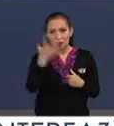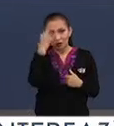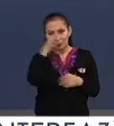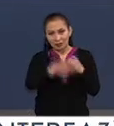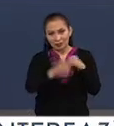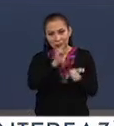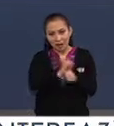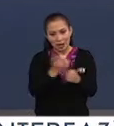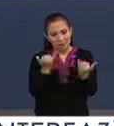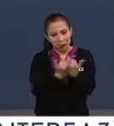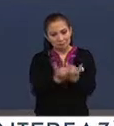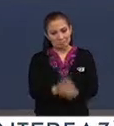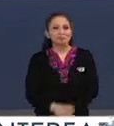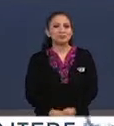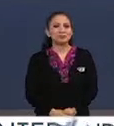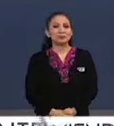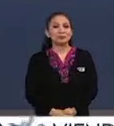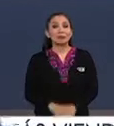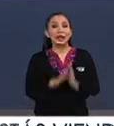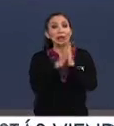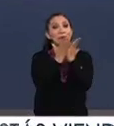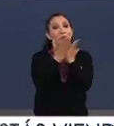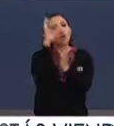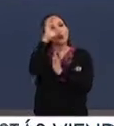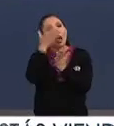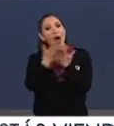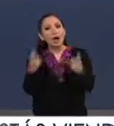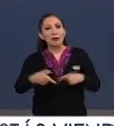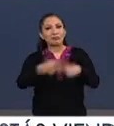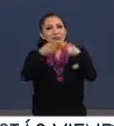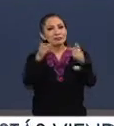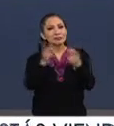fin de semana. Igualmente. Con libros y cultura. Vamos a hacer